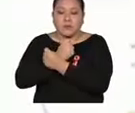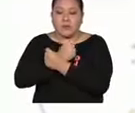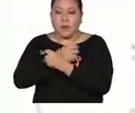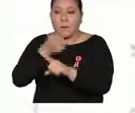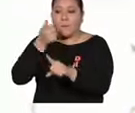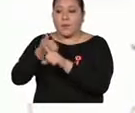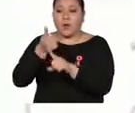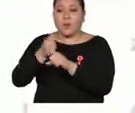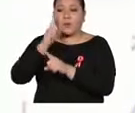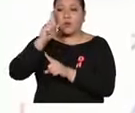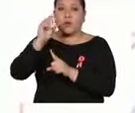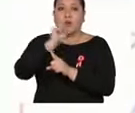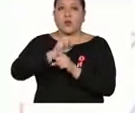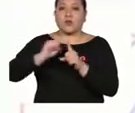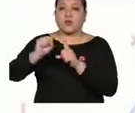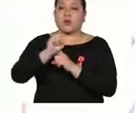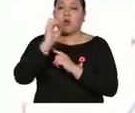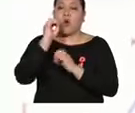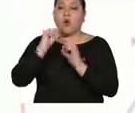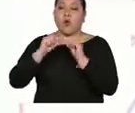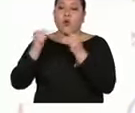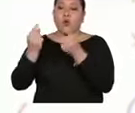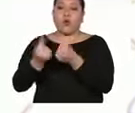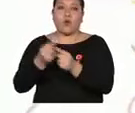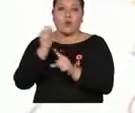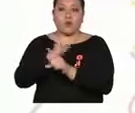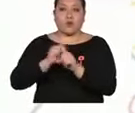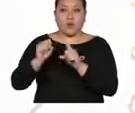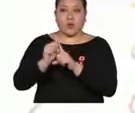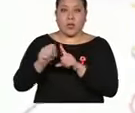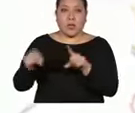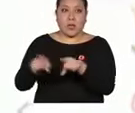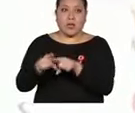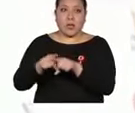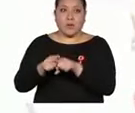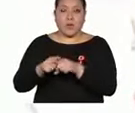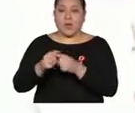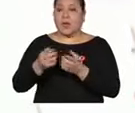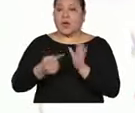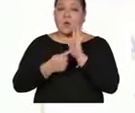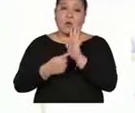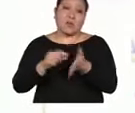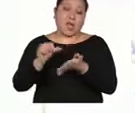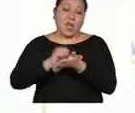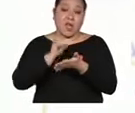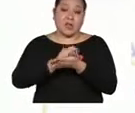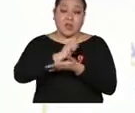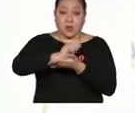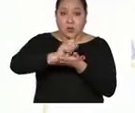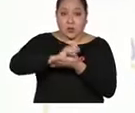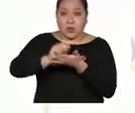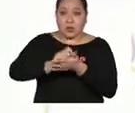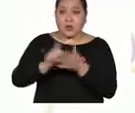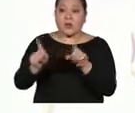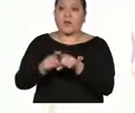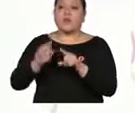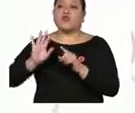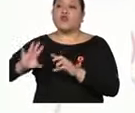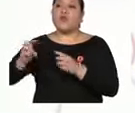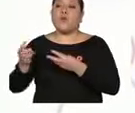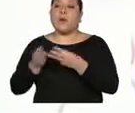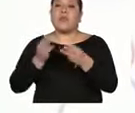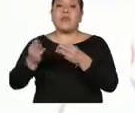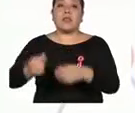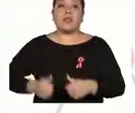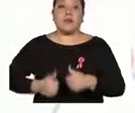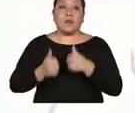una sociedad o a un grupo social y que abarcan, además de las artes y las letras, los modos de vida,